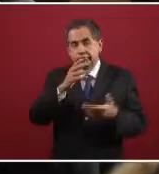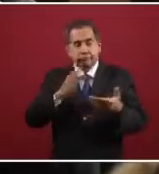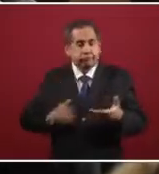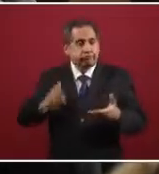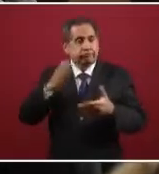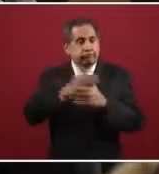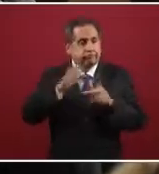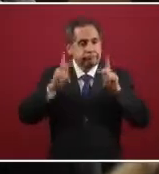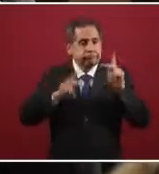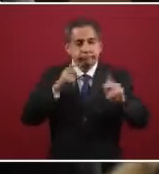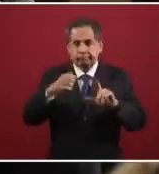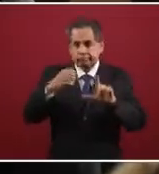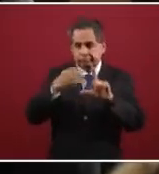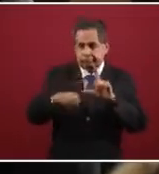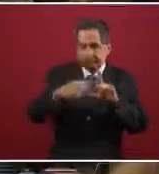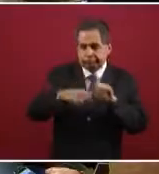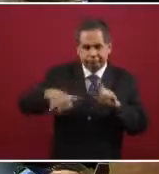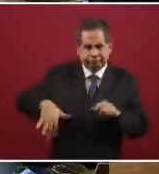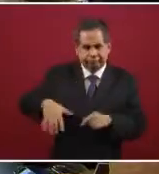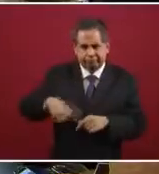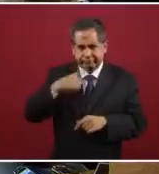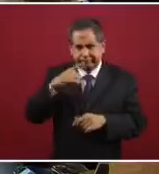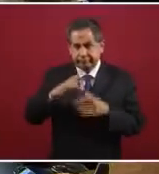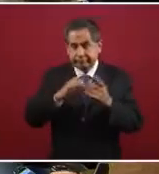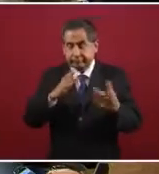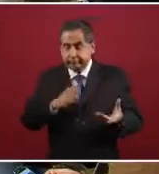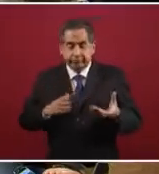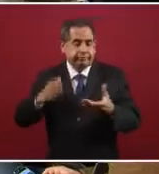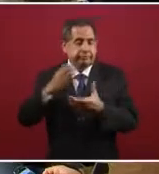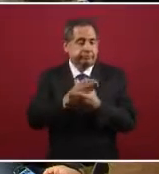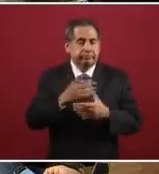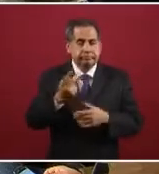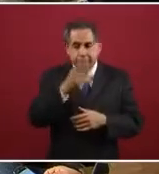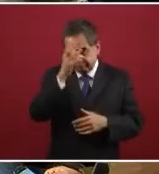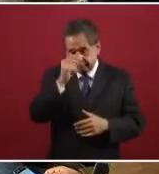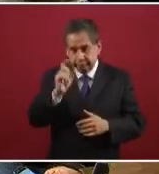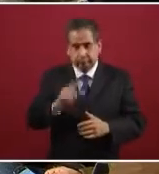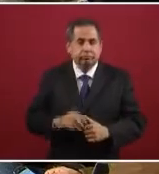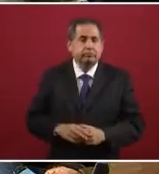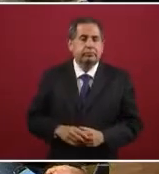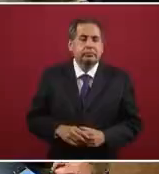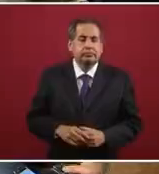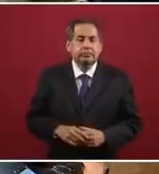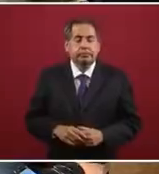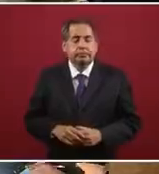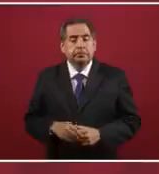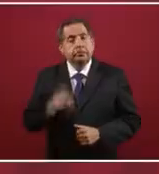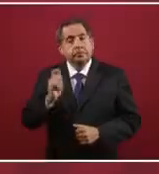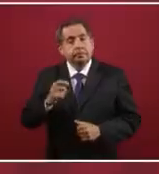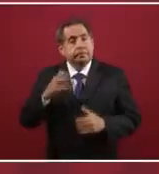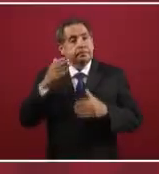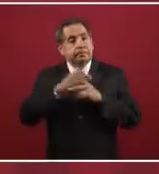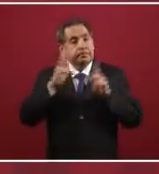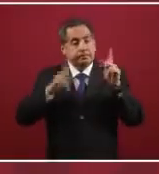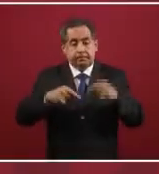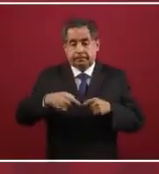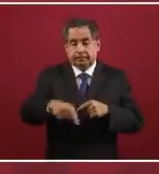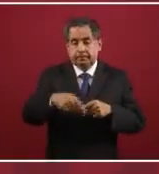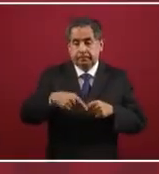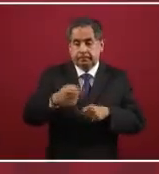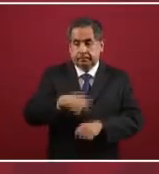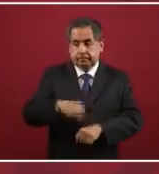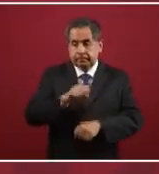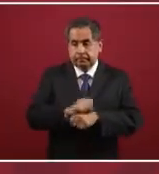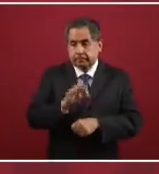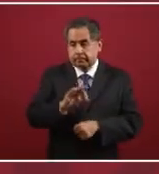El Paso, esta visita que está comentando que acordaron. La visita tiene que realizarse esta semana. ¿Pero tiene